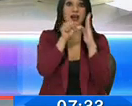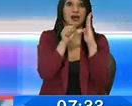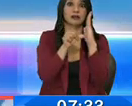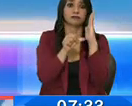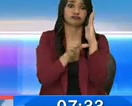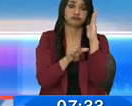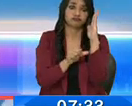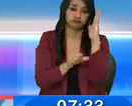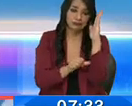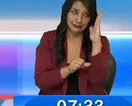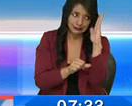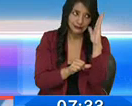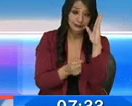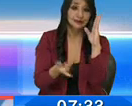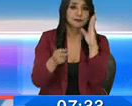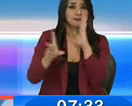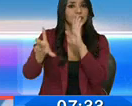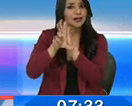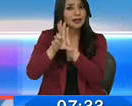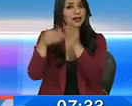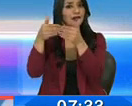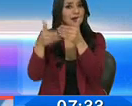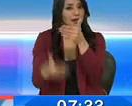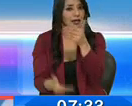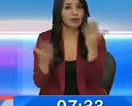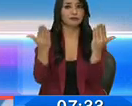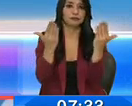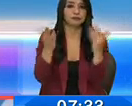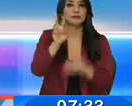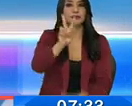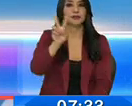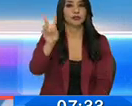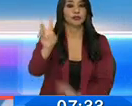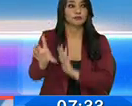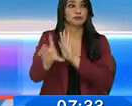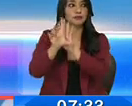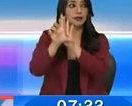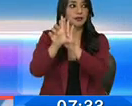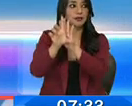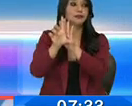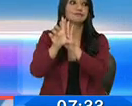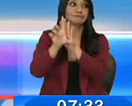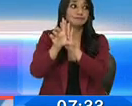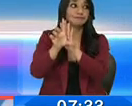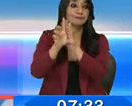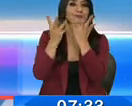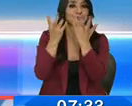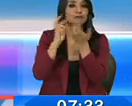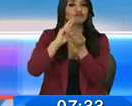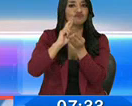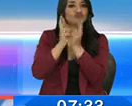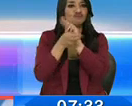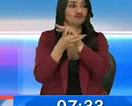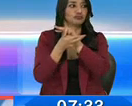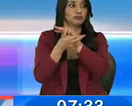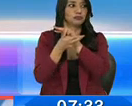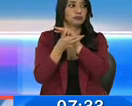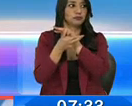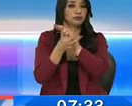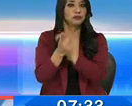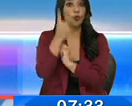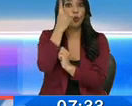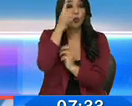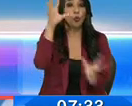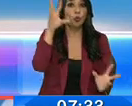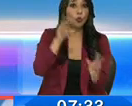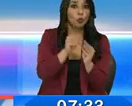la cantidad de leyes, que como usted bien lo ha dicho, son 22 leyes que pretenden ser modificadas en un cuerpo